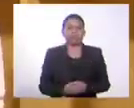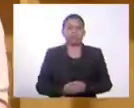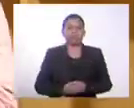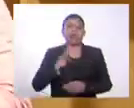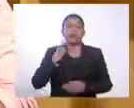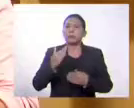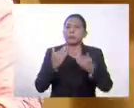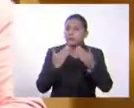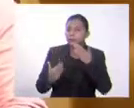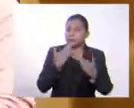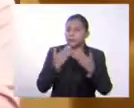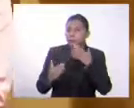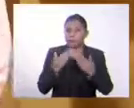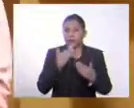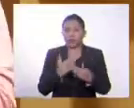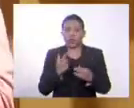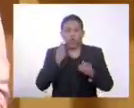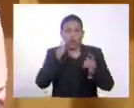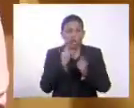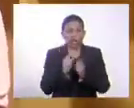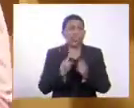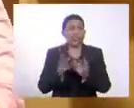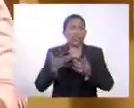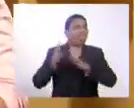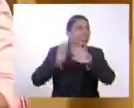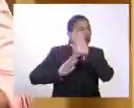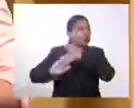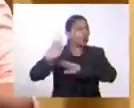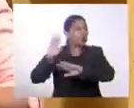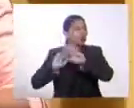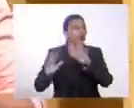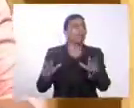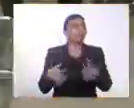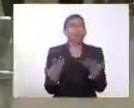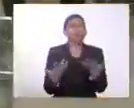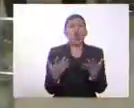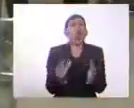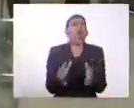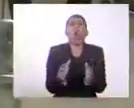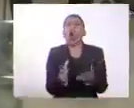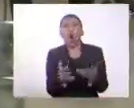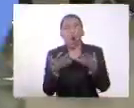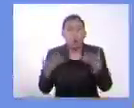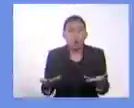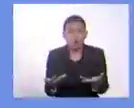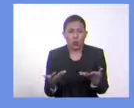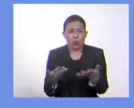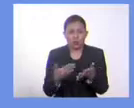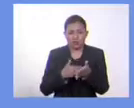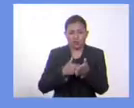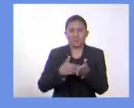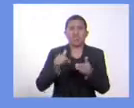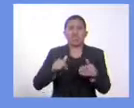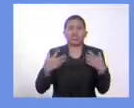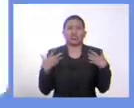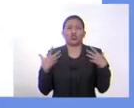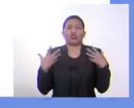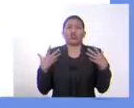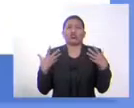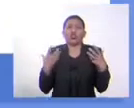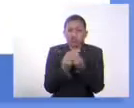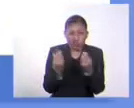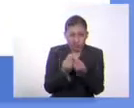¿Cómo es el comportamiento de las sociedades para que entendamos nuestro pasado, presente y futuro? Bueno, creo que es importante